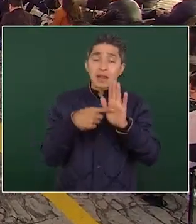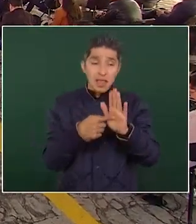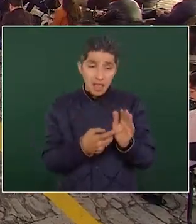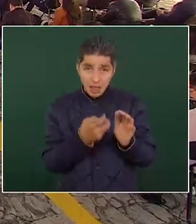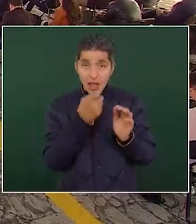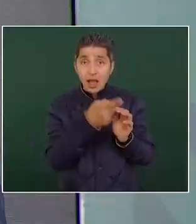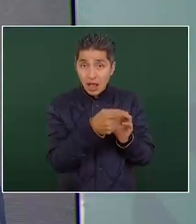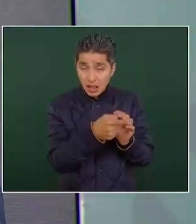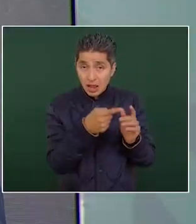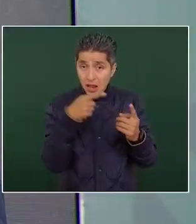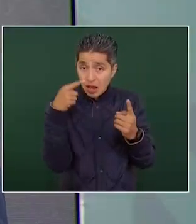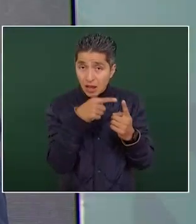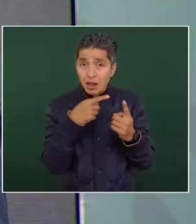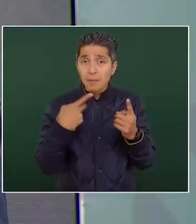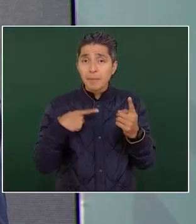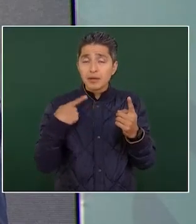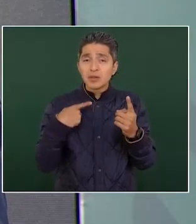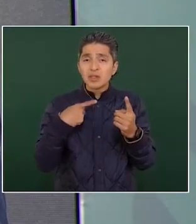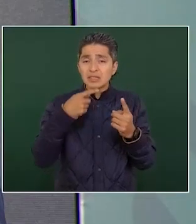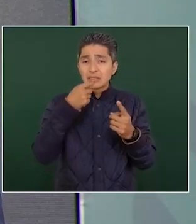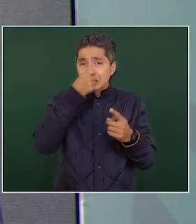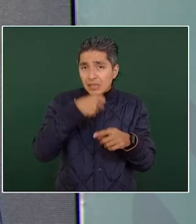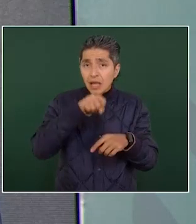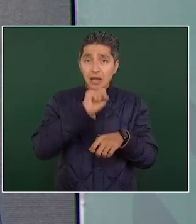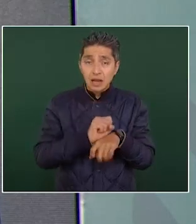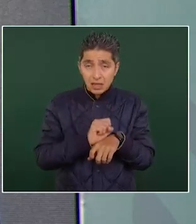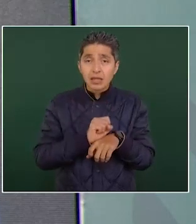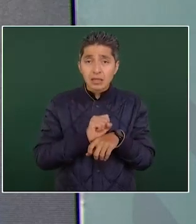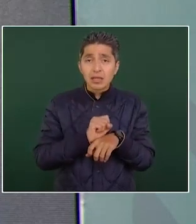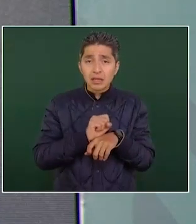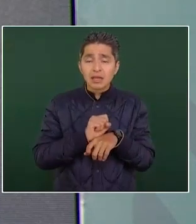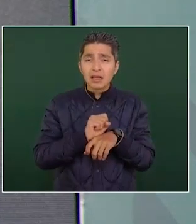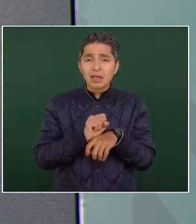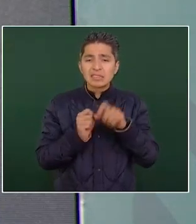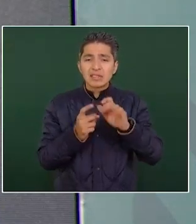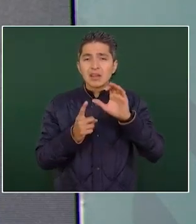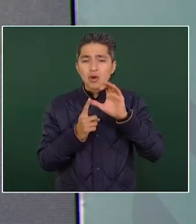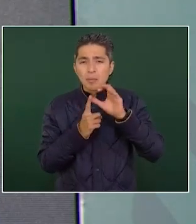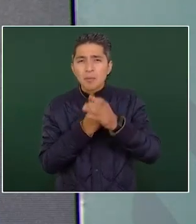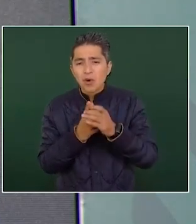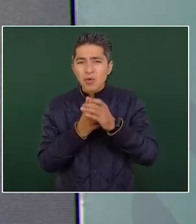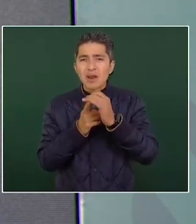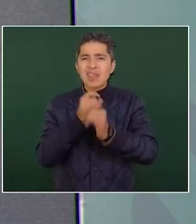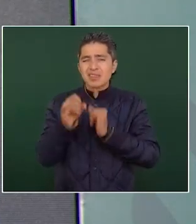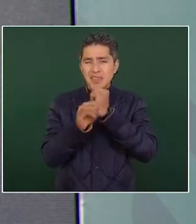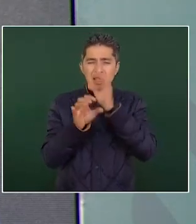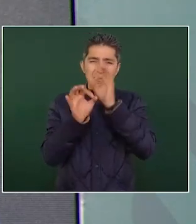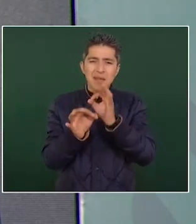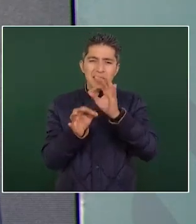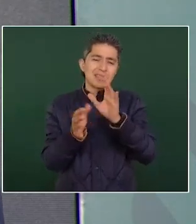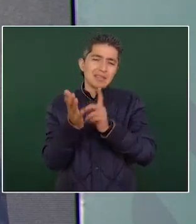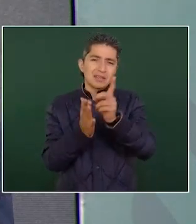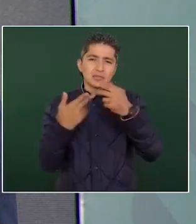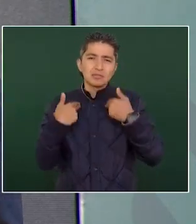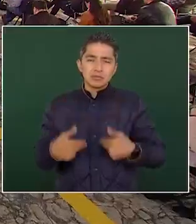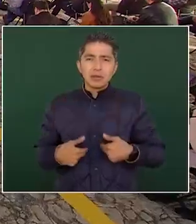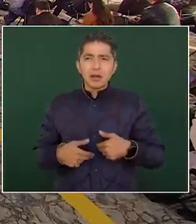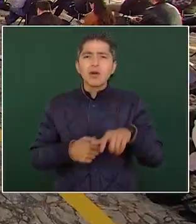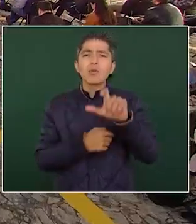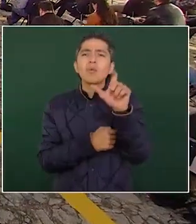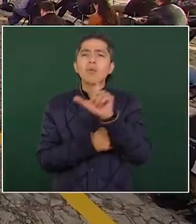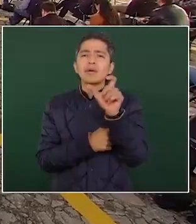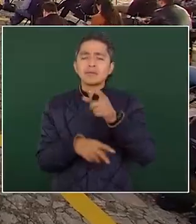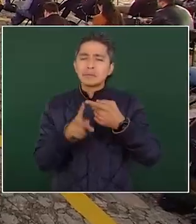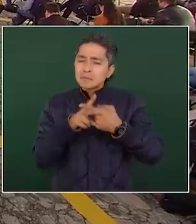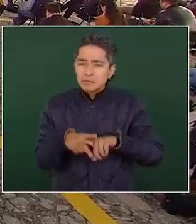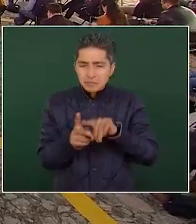secretario de la Comisión Interamericana de Derechos Humanos cuando se iniciaron